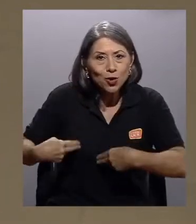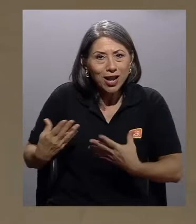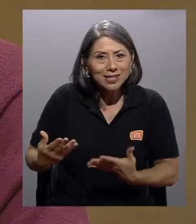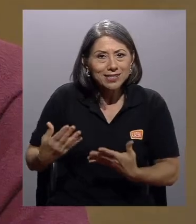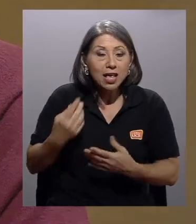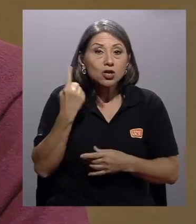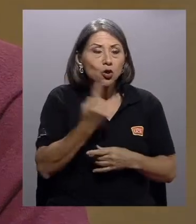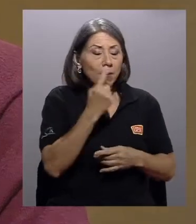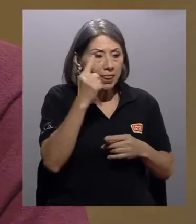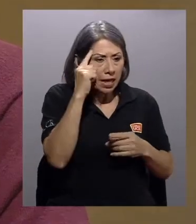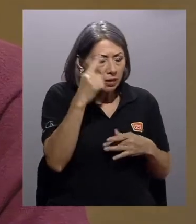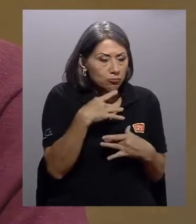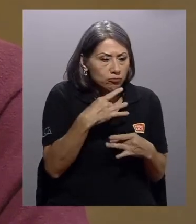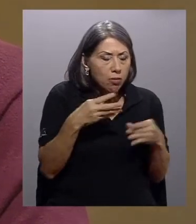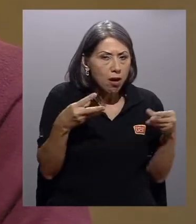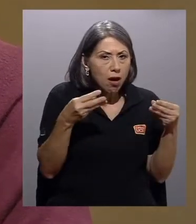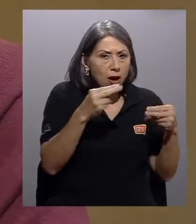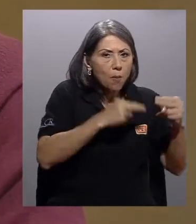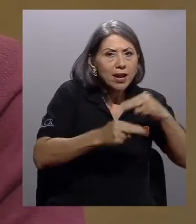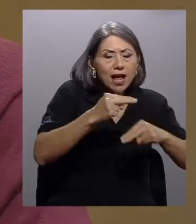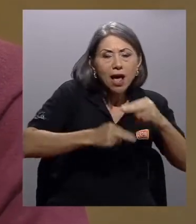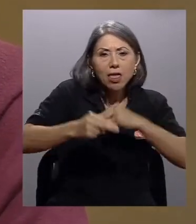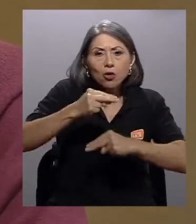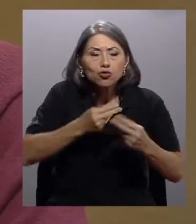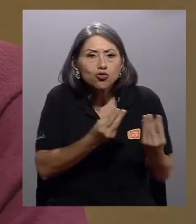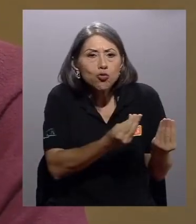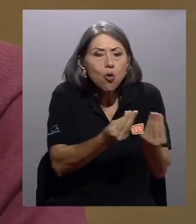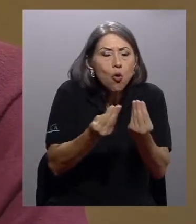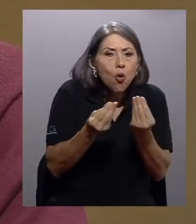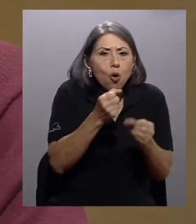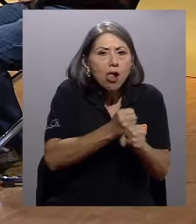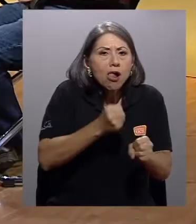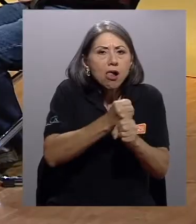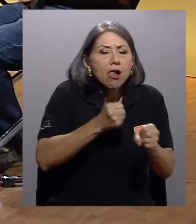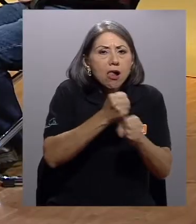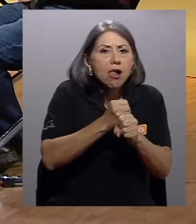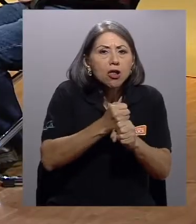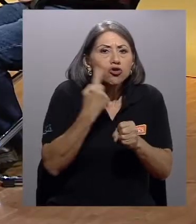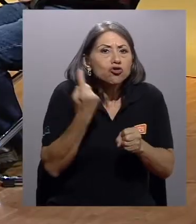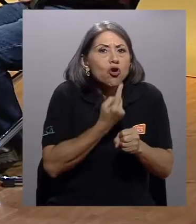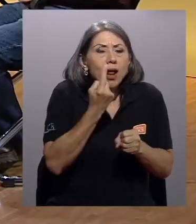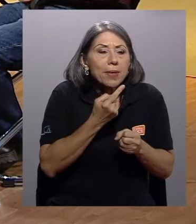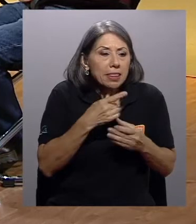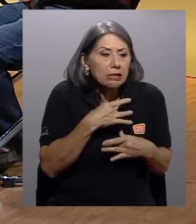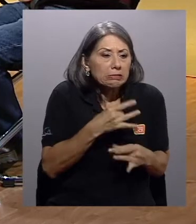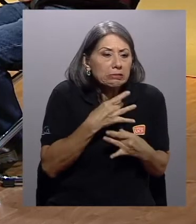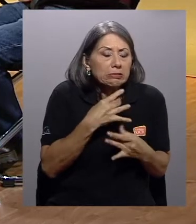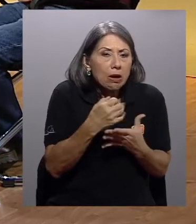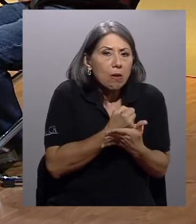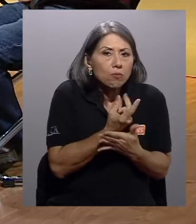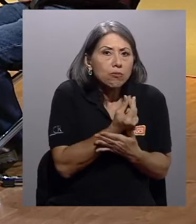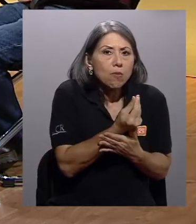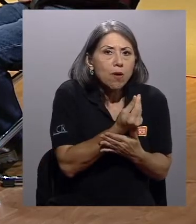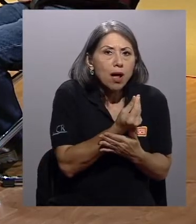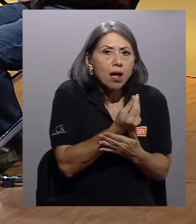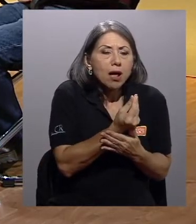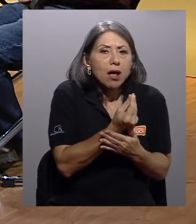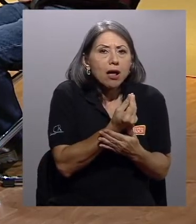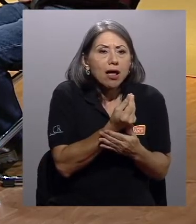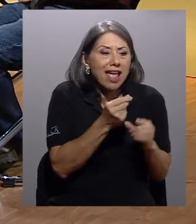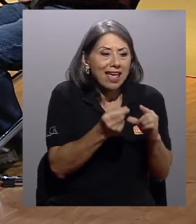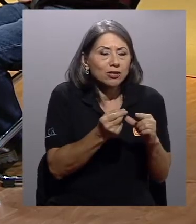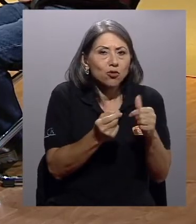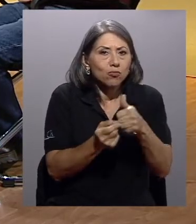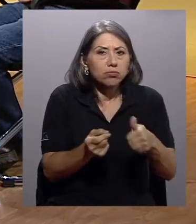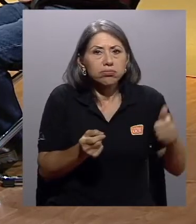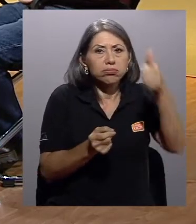mercados, la relación, la importancia del capital estaba sobre la vida y la dignidad misma. Y